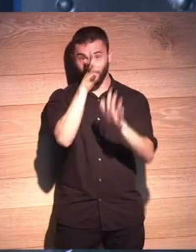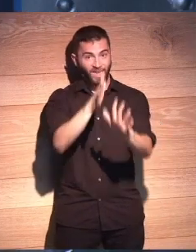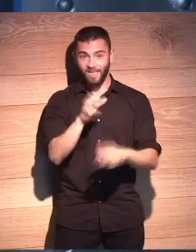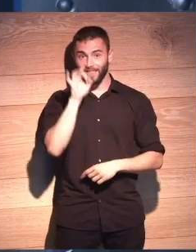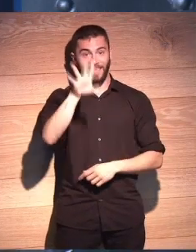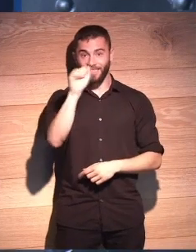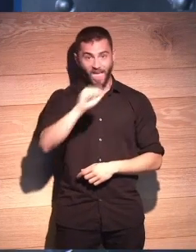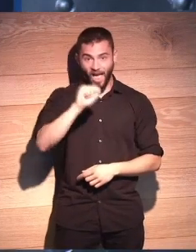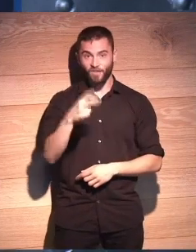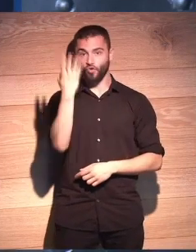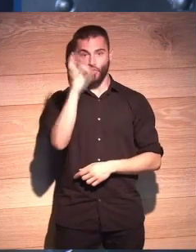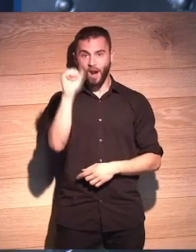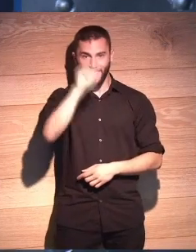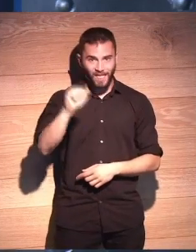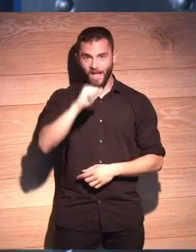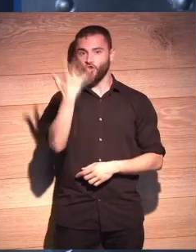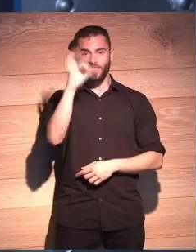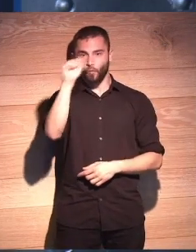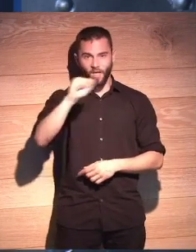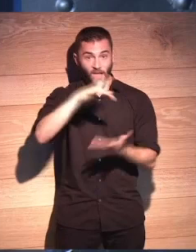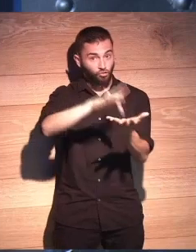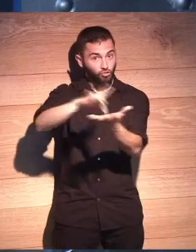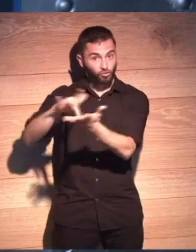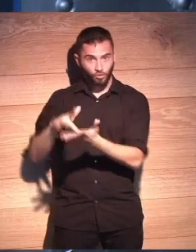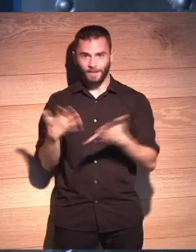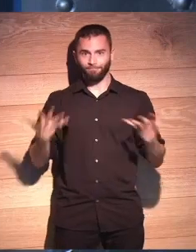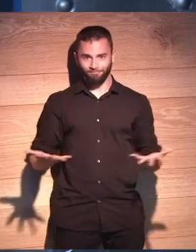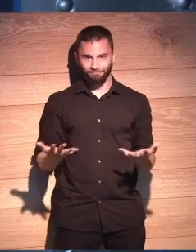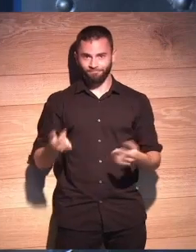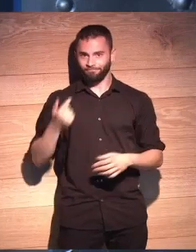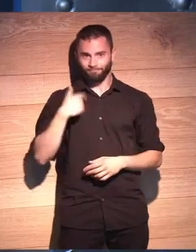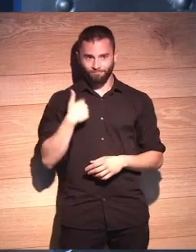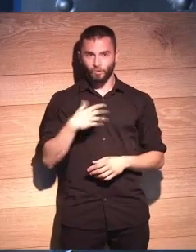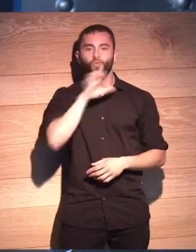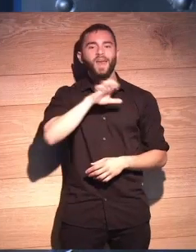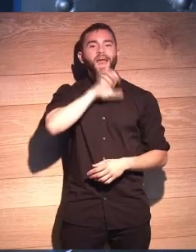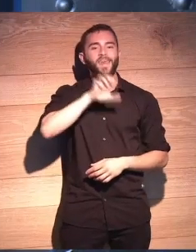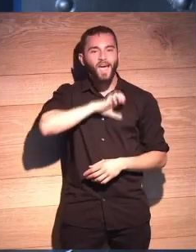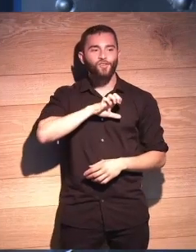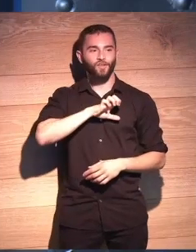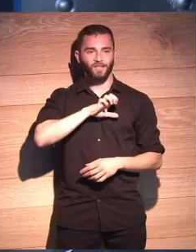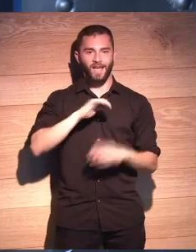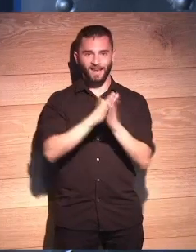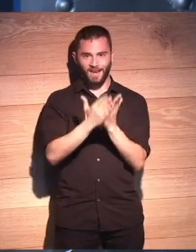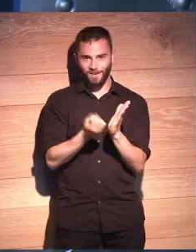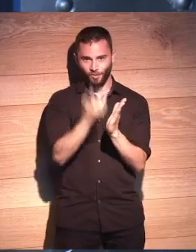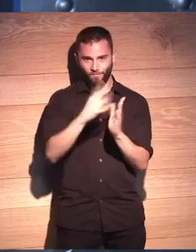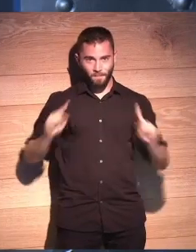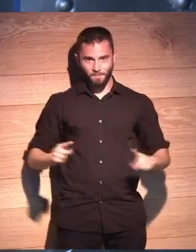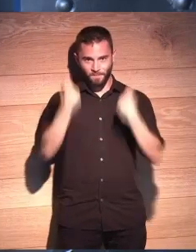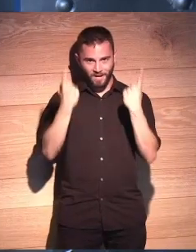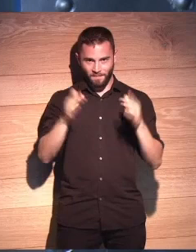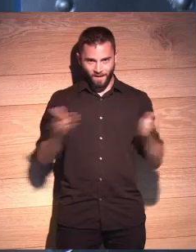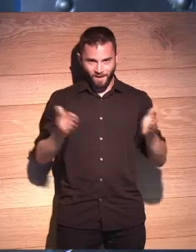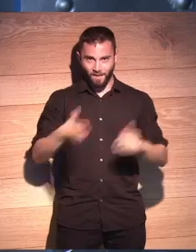15, 20, 40, 50 años. Así que con esto os cuento ya una anécdota que sale en este libro por primera vez, que mi